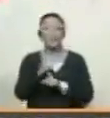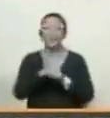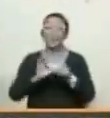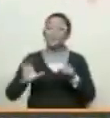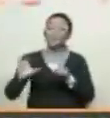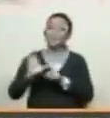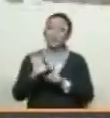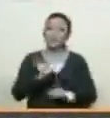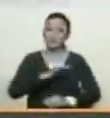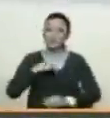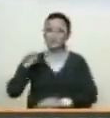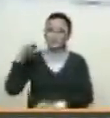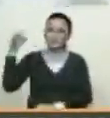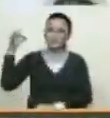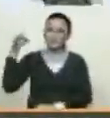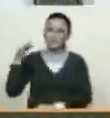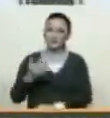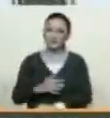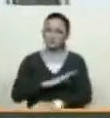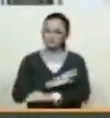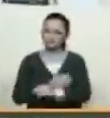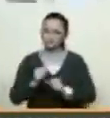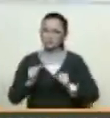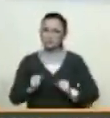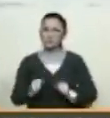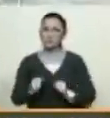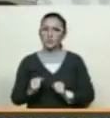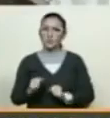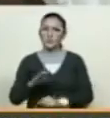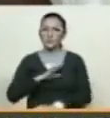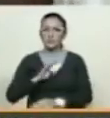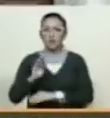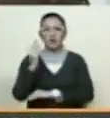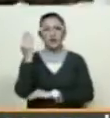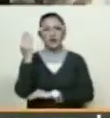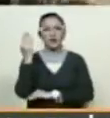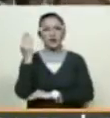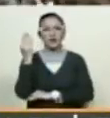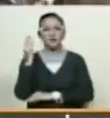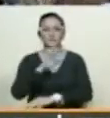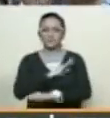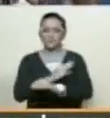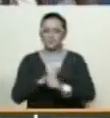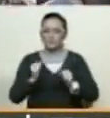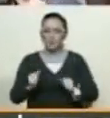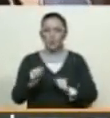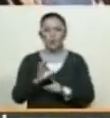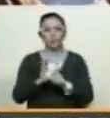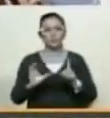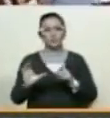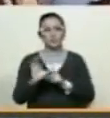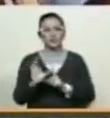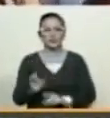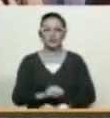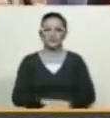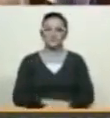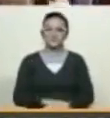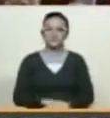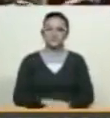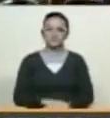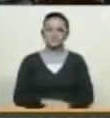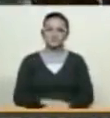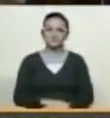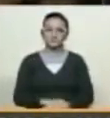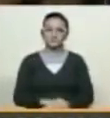cultural y espiritual. Esta es una fortaleza, la del estado Lara. Es una potencia cultural, la del estado Lara. Y, por